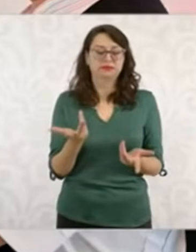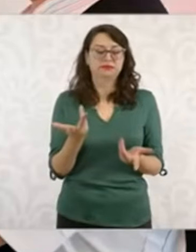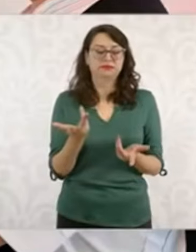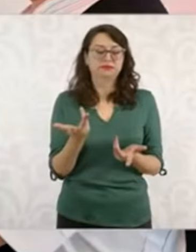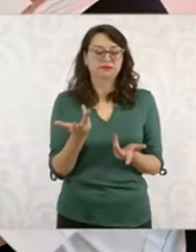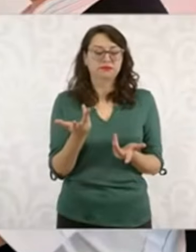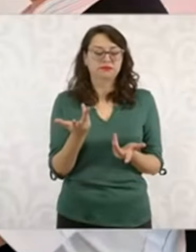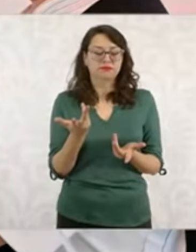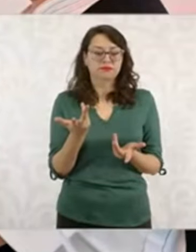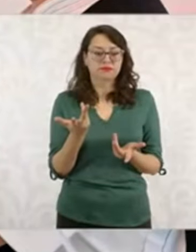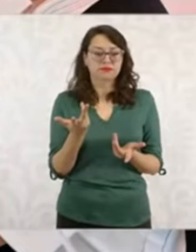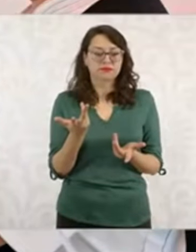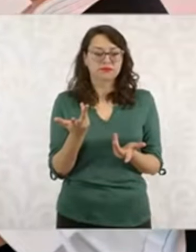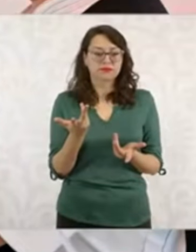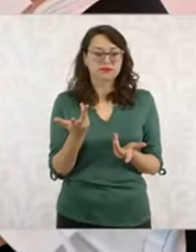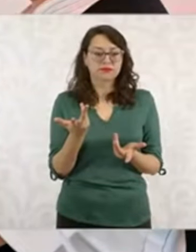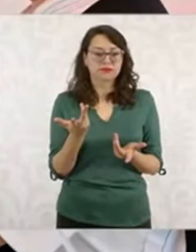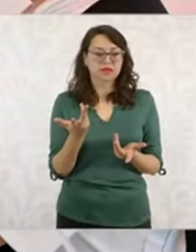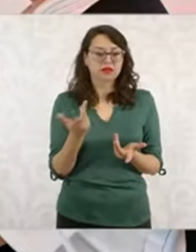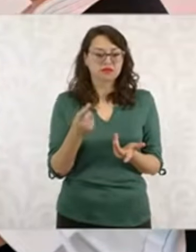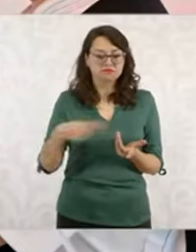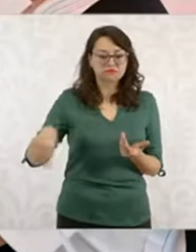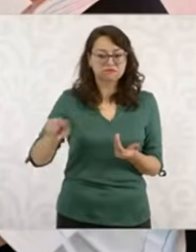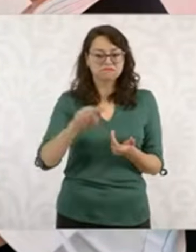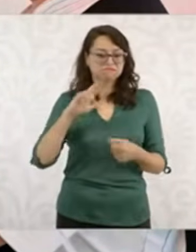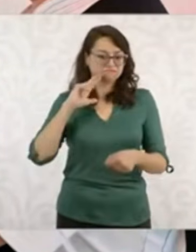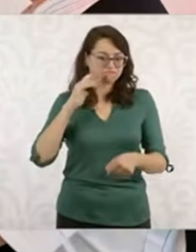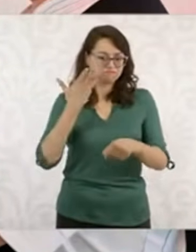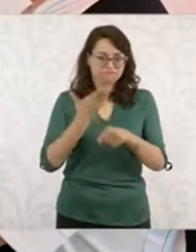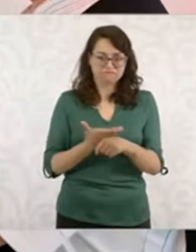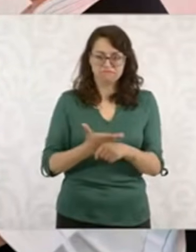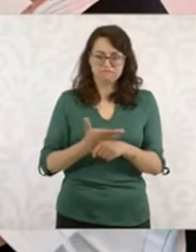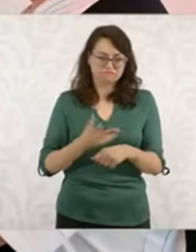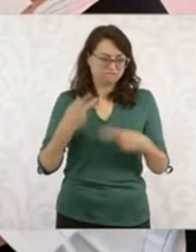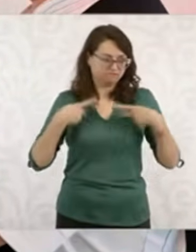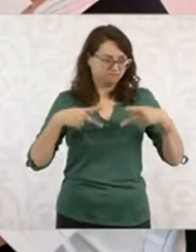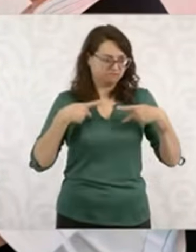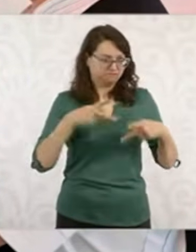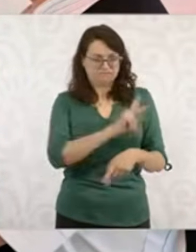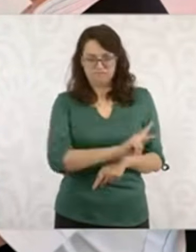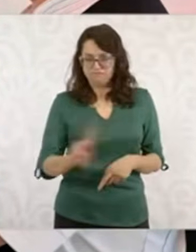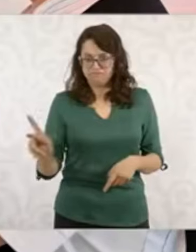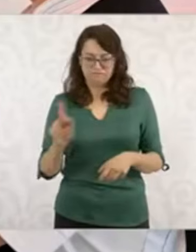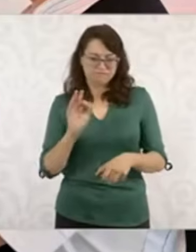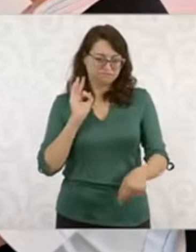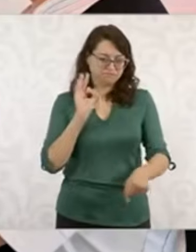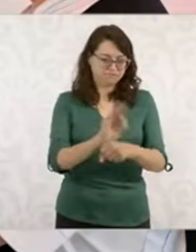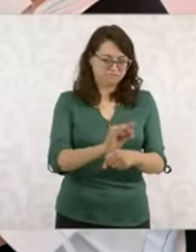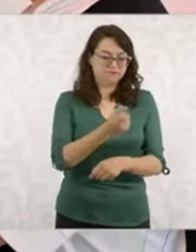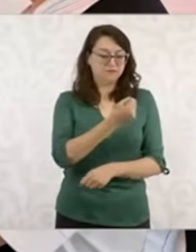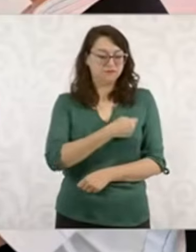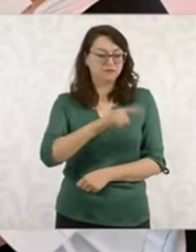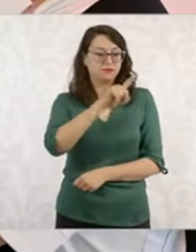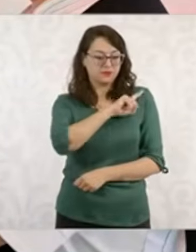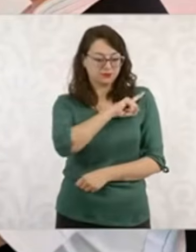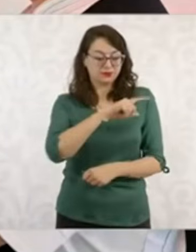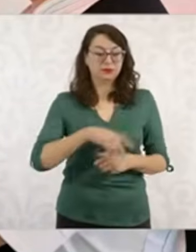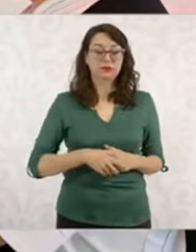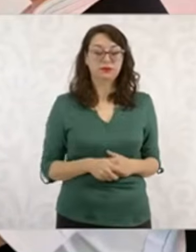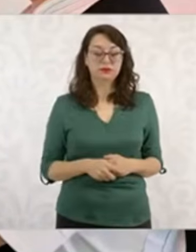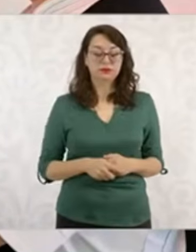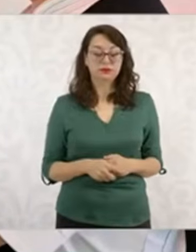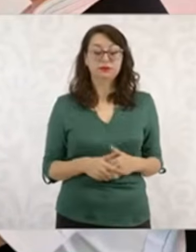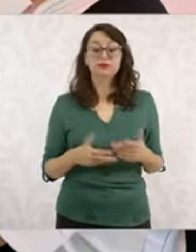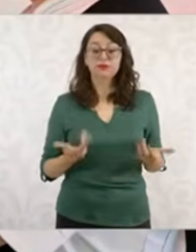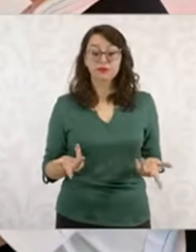dedicadas a guardar la salud pública de todas las personas. Incluso nos han acompañado a